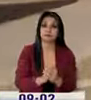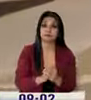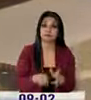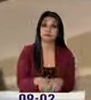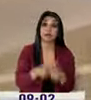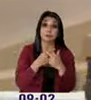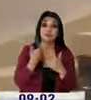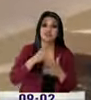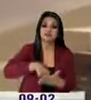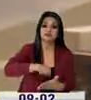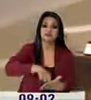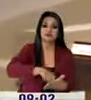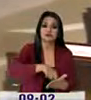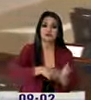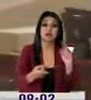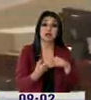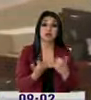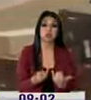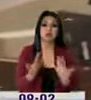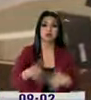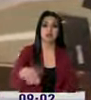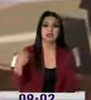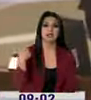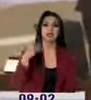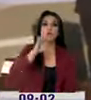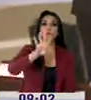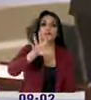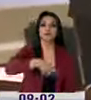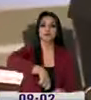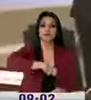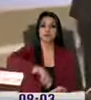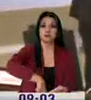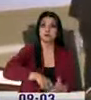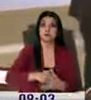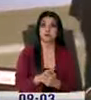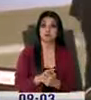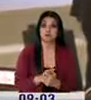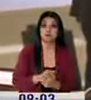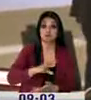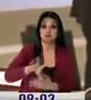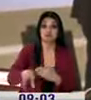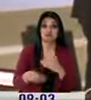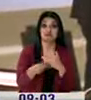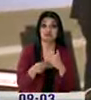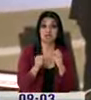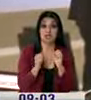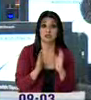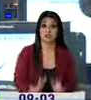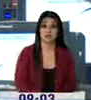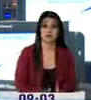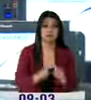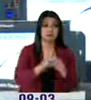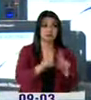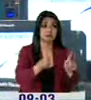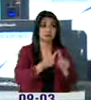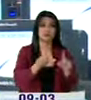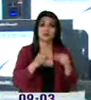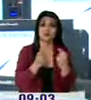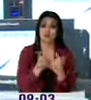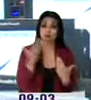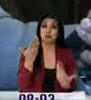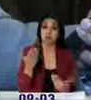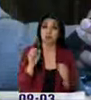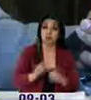firmas ha comenzado. Al momento tendrían ya más de 45 rúbricas, y en este pedido se podrían sumar legisladores de todas las bancadas, inclusive